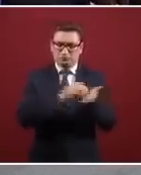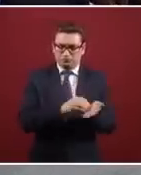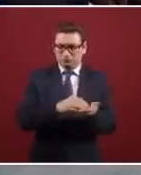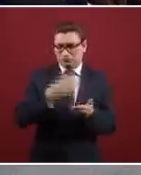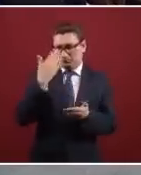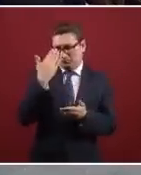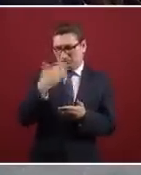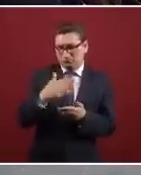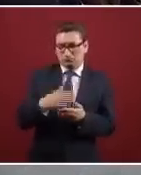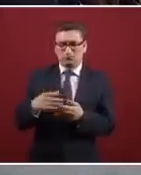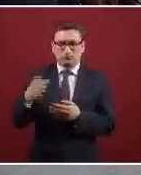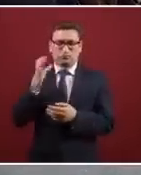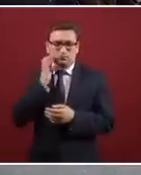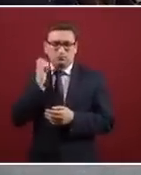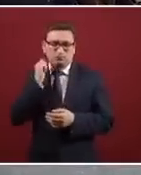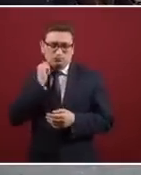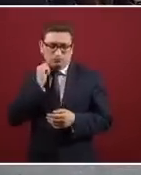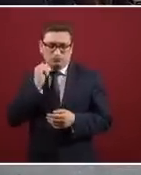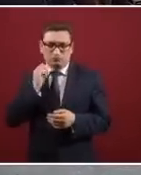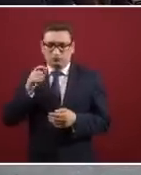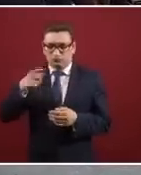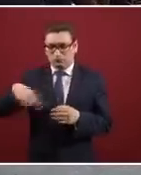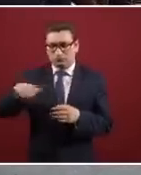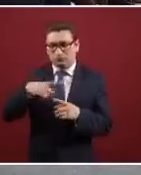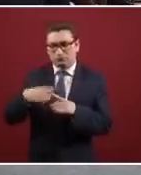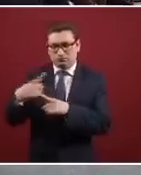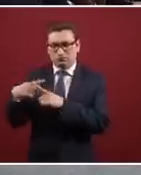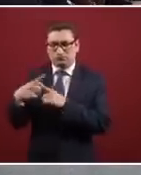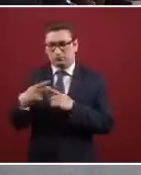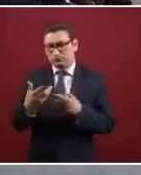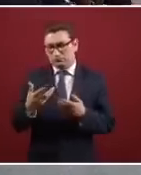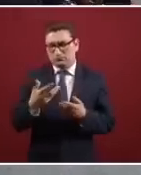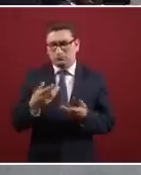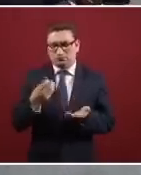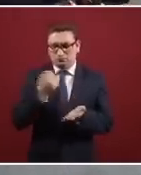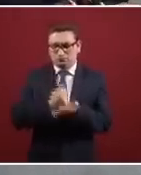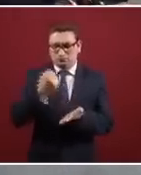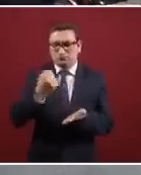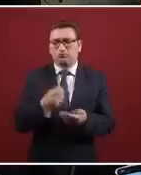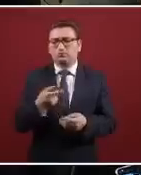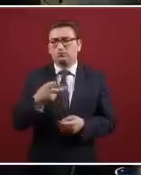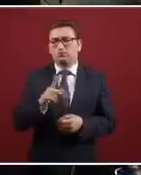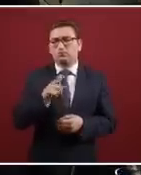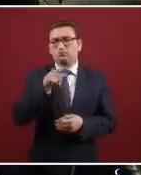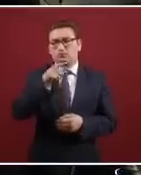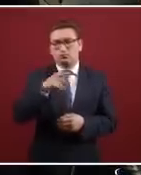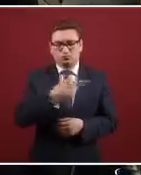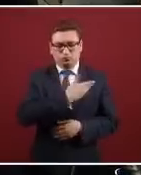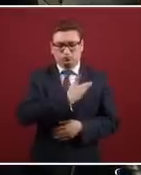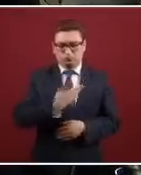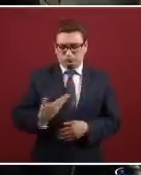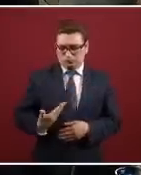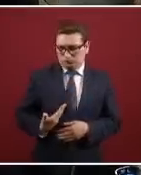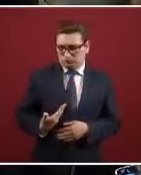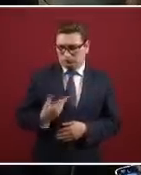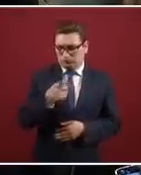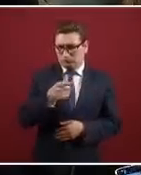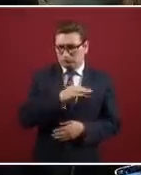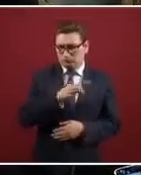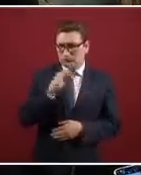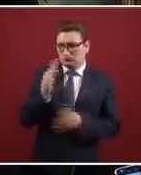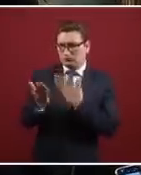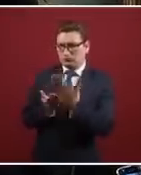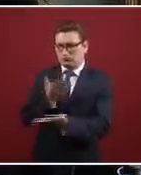fuerzas en el Congreso permitirá que transite en ese sentido, yo le quisiera preguntar si usted desde el Ejecutivo propondría poner en